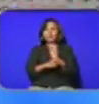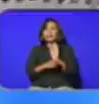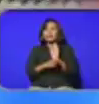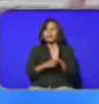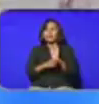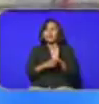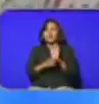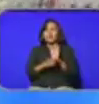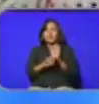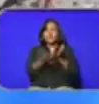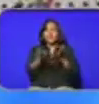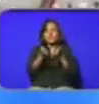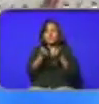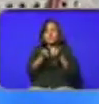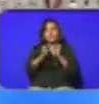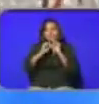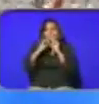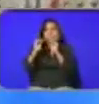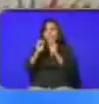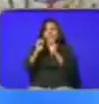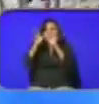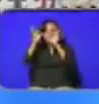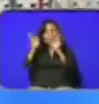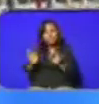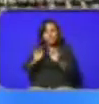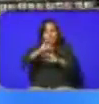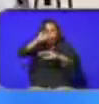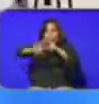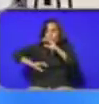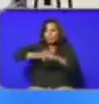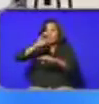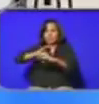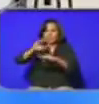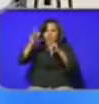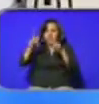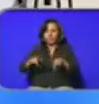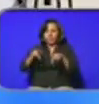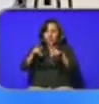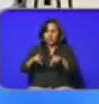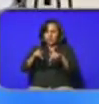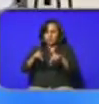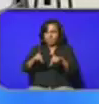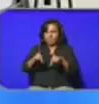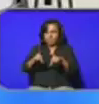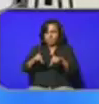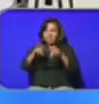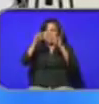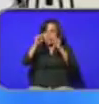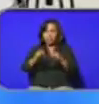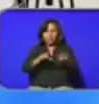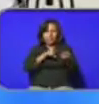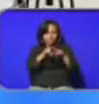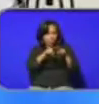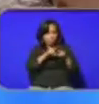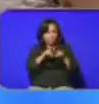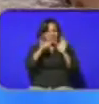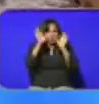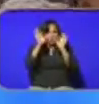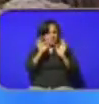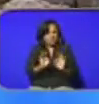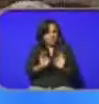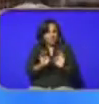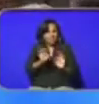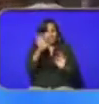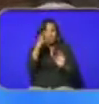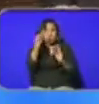a una persona, tú estás formando a un recurso humano que con esa competencia técnica tiene que ser